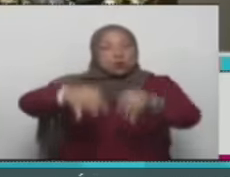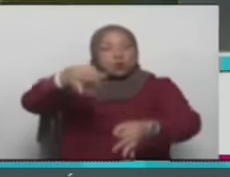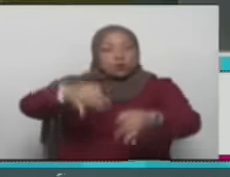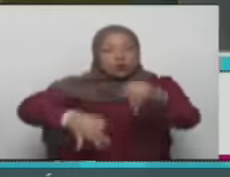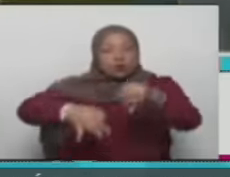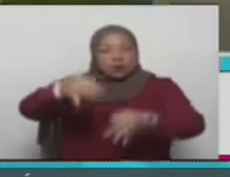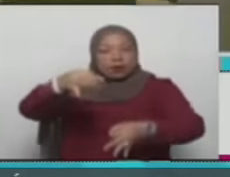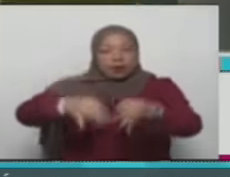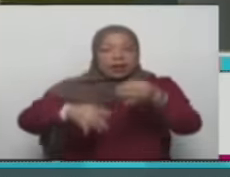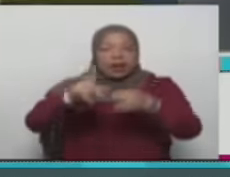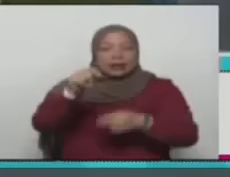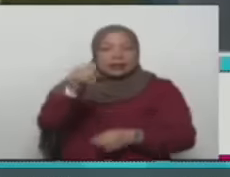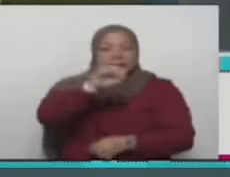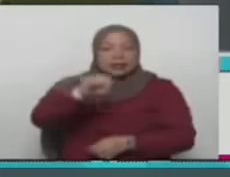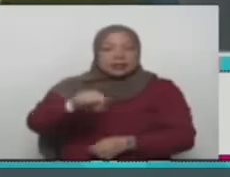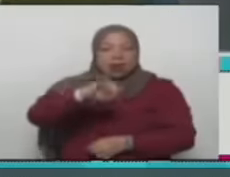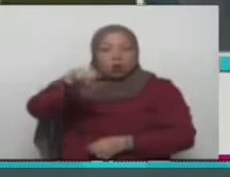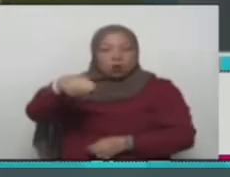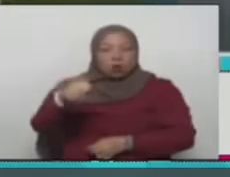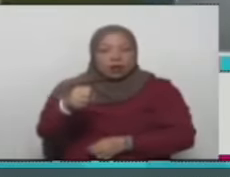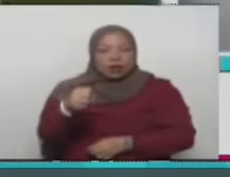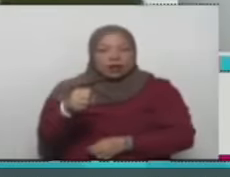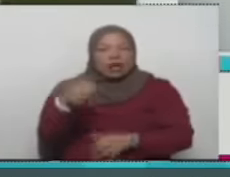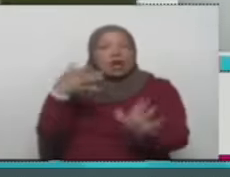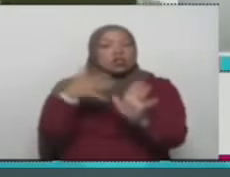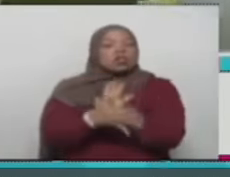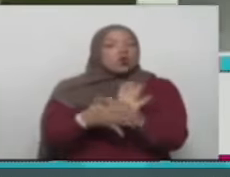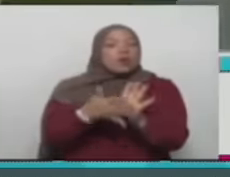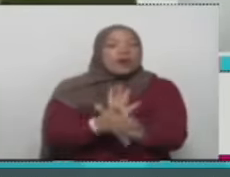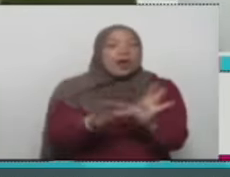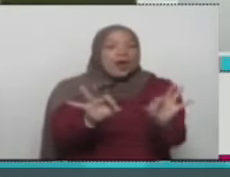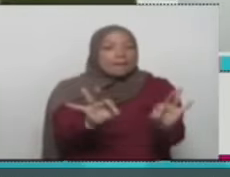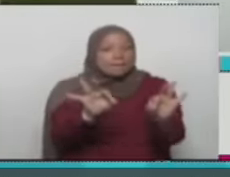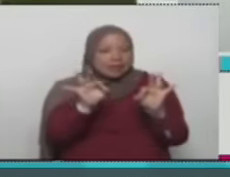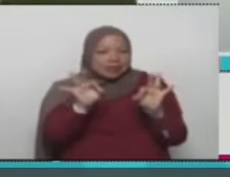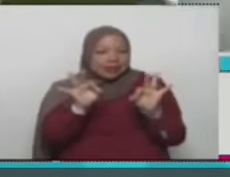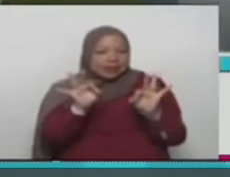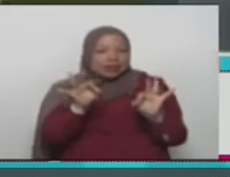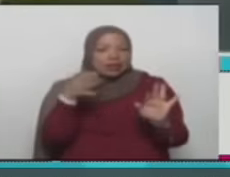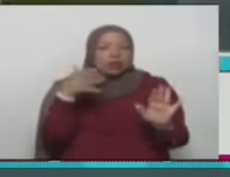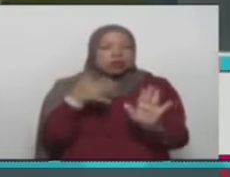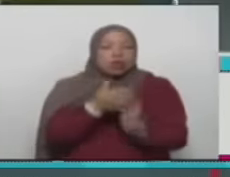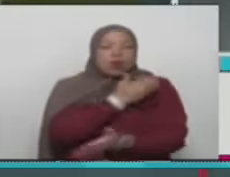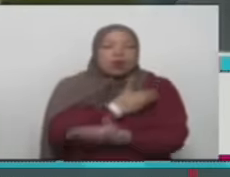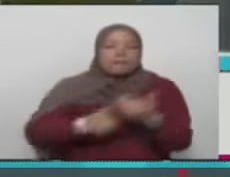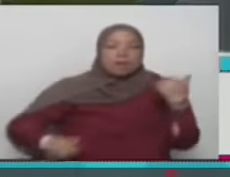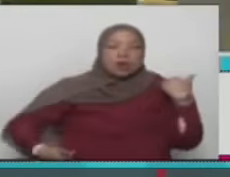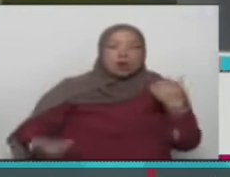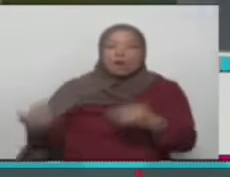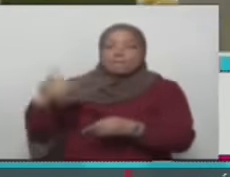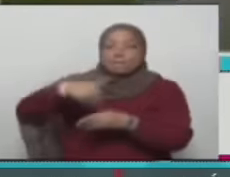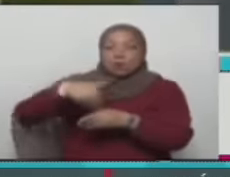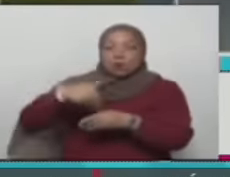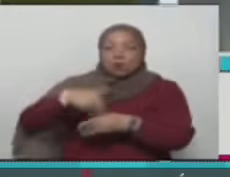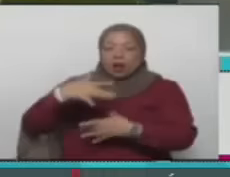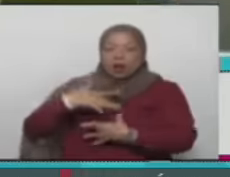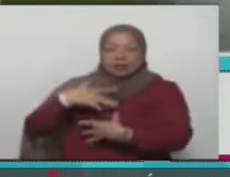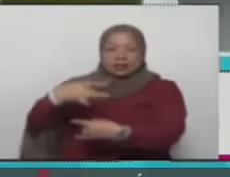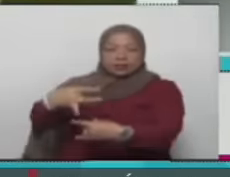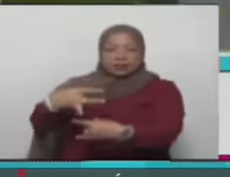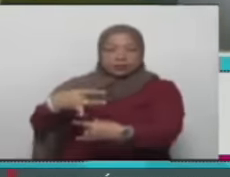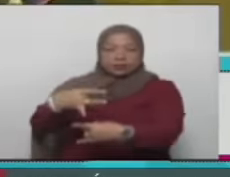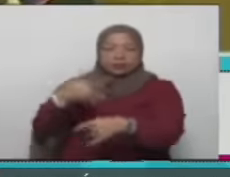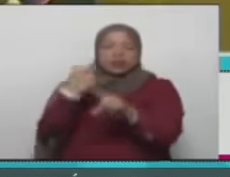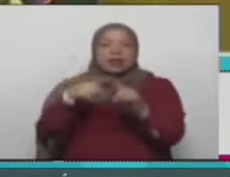supremo electoral que fuera capaz, además compuesto de manera muy interesante por